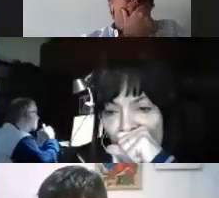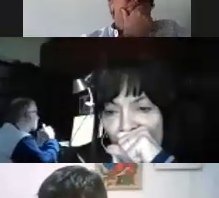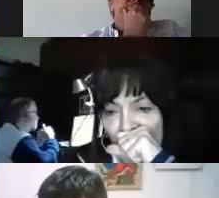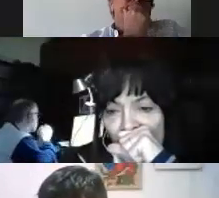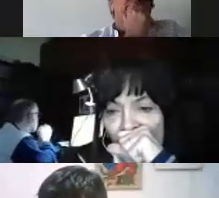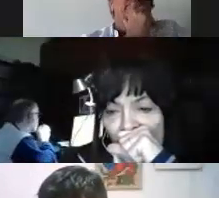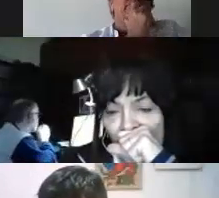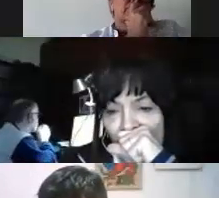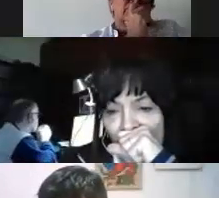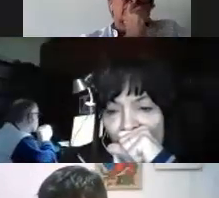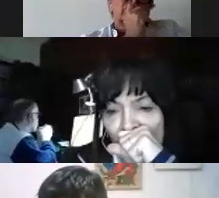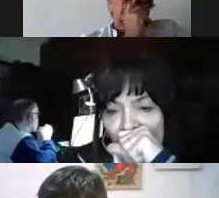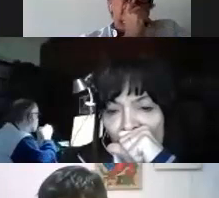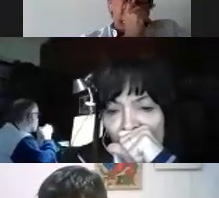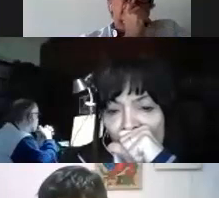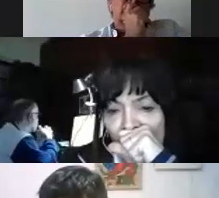síntesis que son